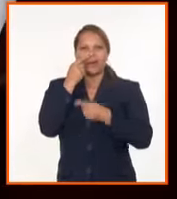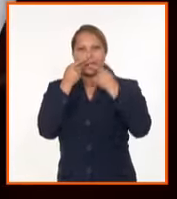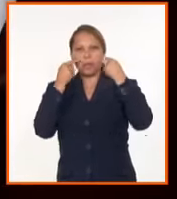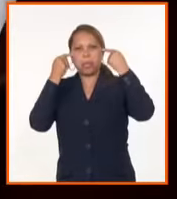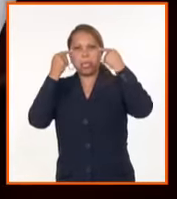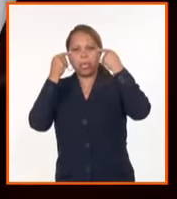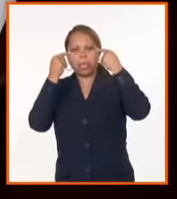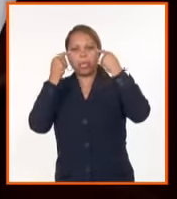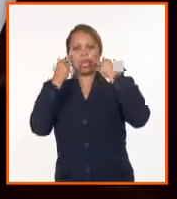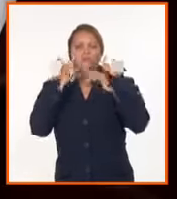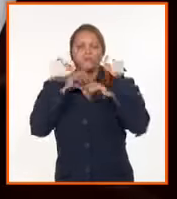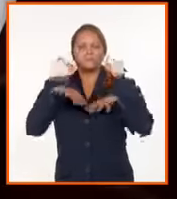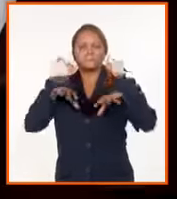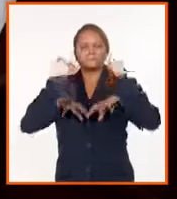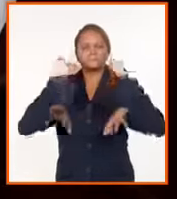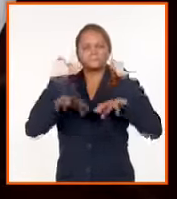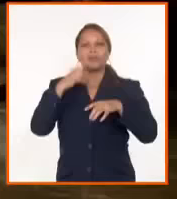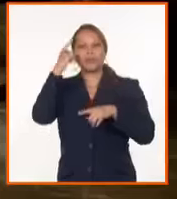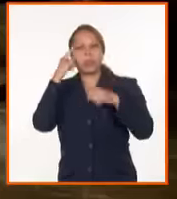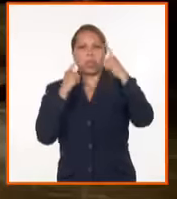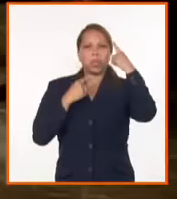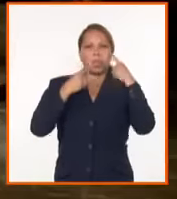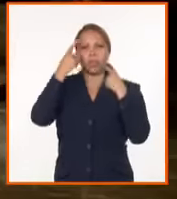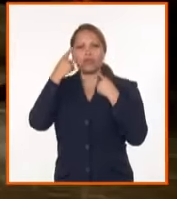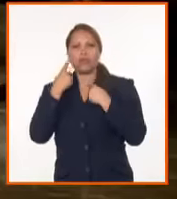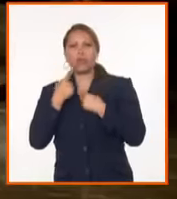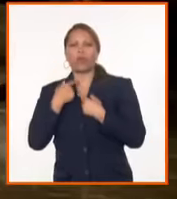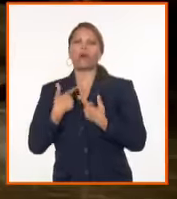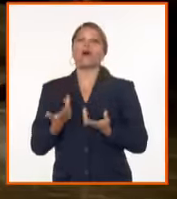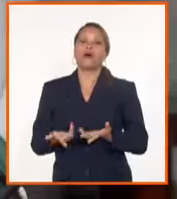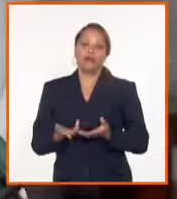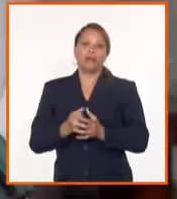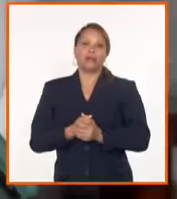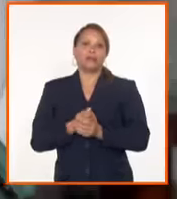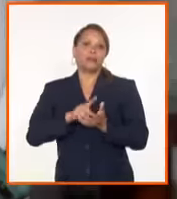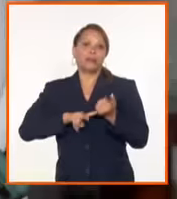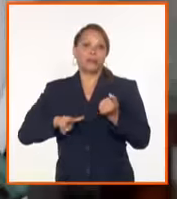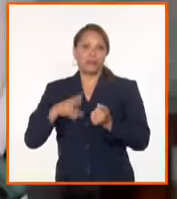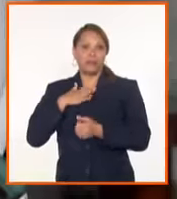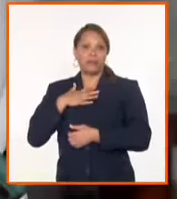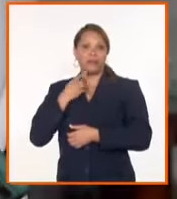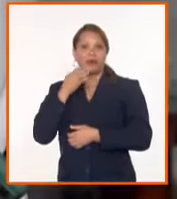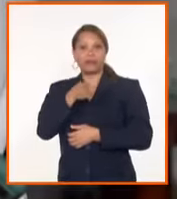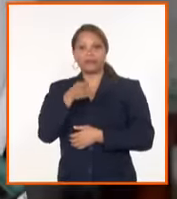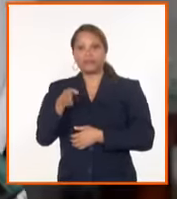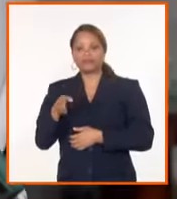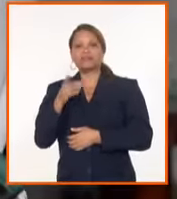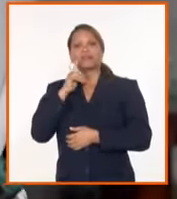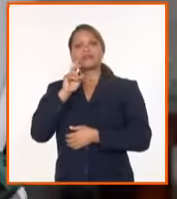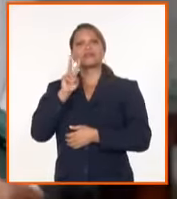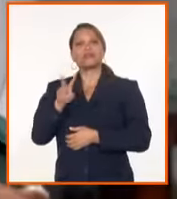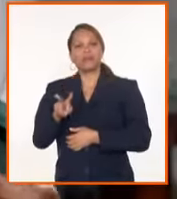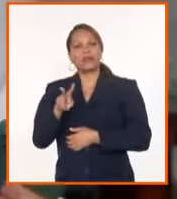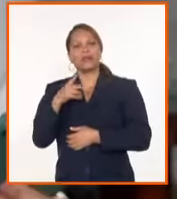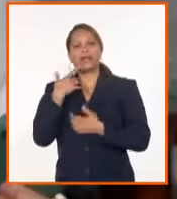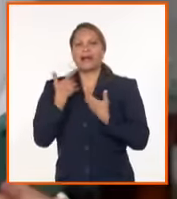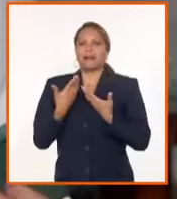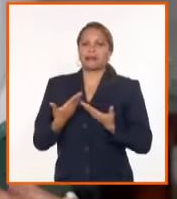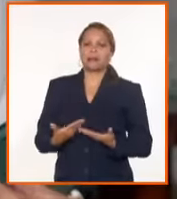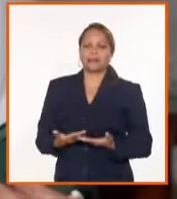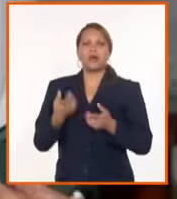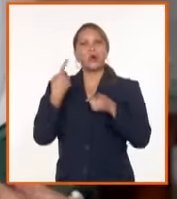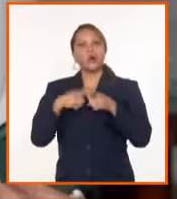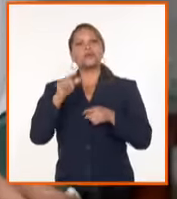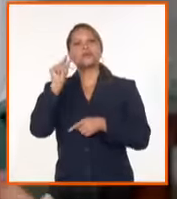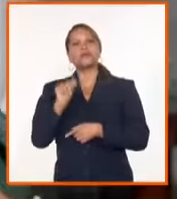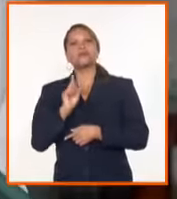de un barrio en La Habana o en una provincia, en su provincia, por ejemplo. Y realmente hay otros que te